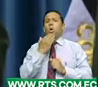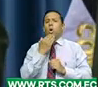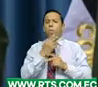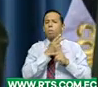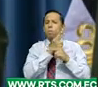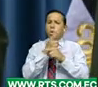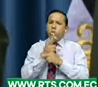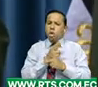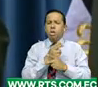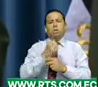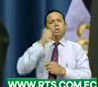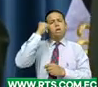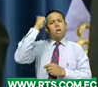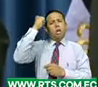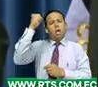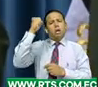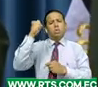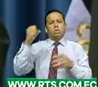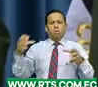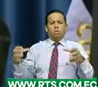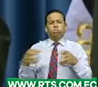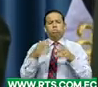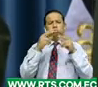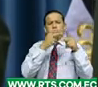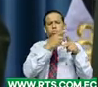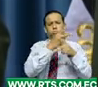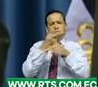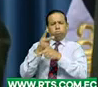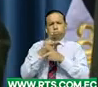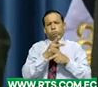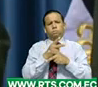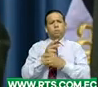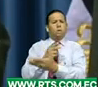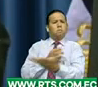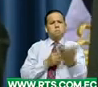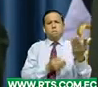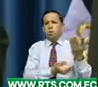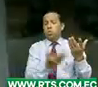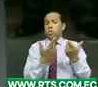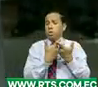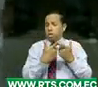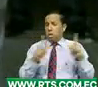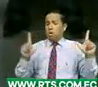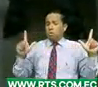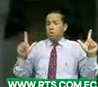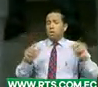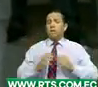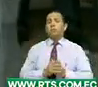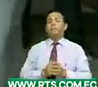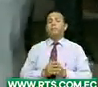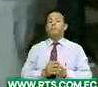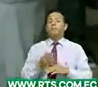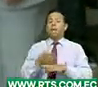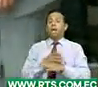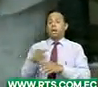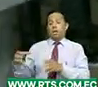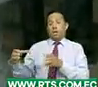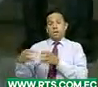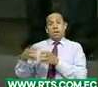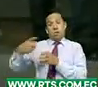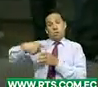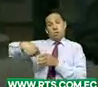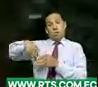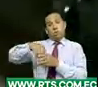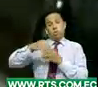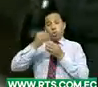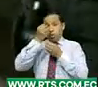los derechos, garantías y libertades de los ciudadanos. Este informe fue entregado por la Comisión al Defensor